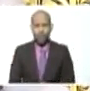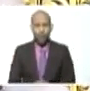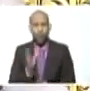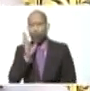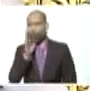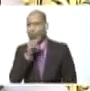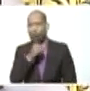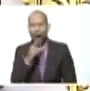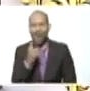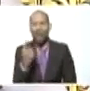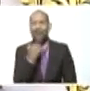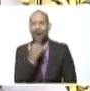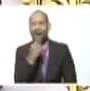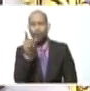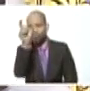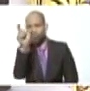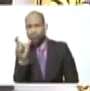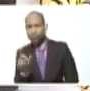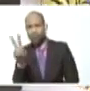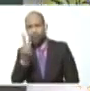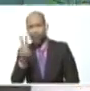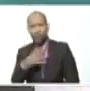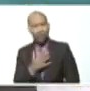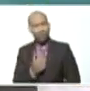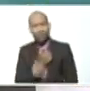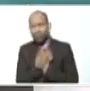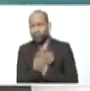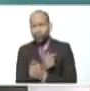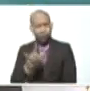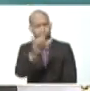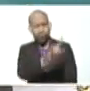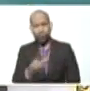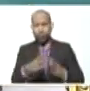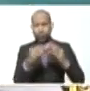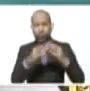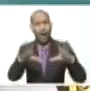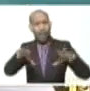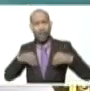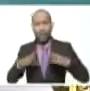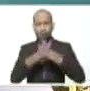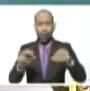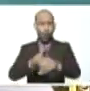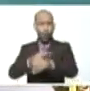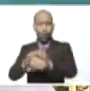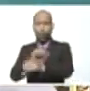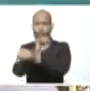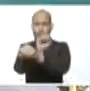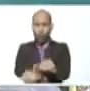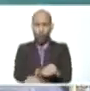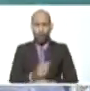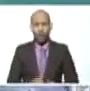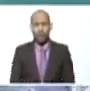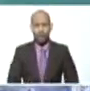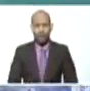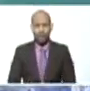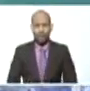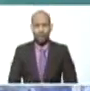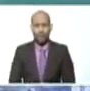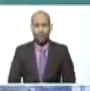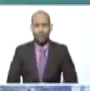existe en Venezuela otra figura más querida y aceptada por todos como el doctor José Gregorio Hernández.